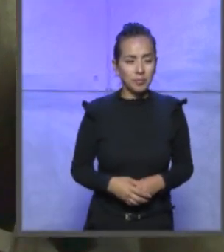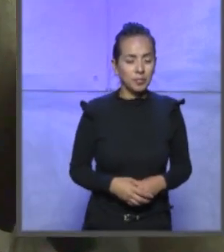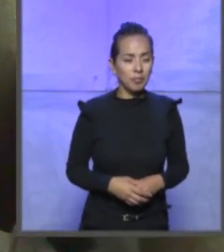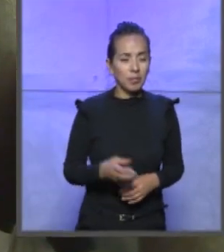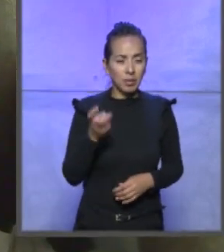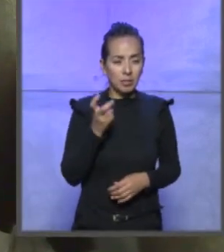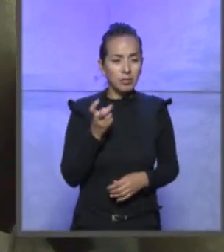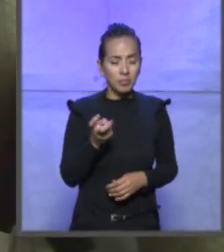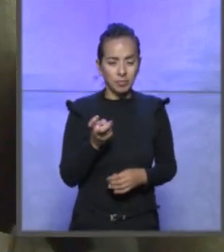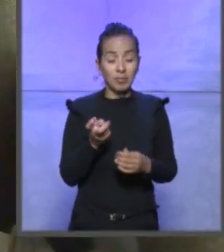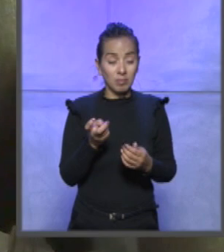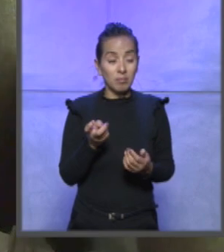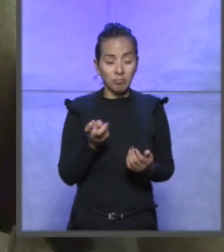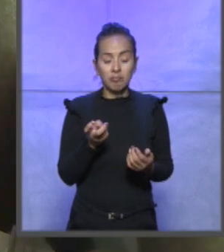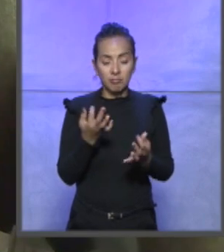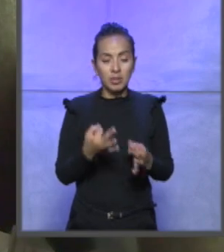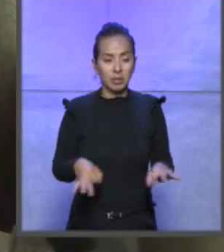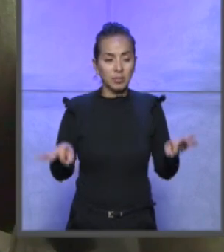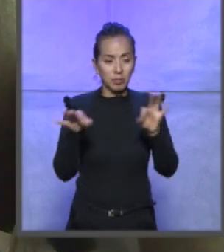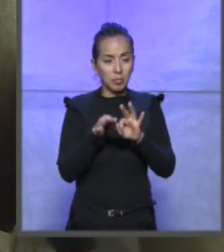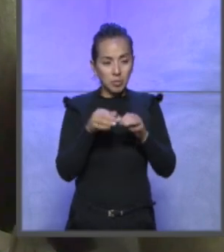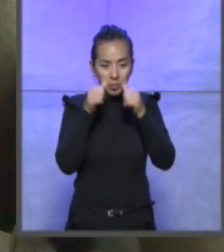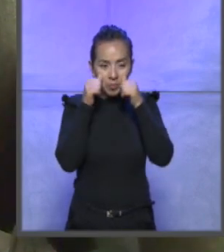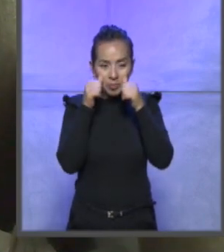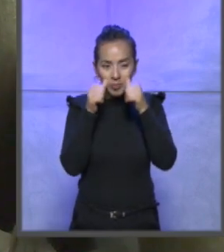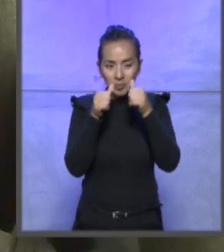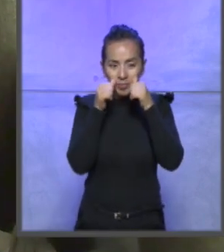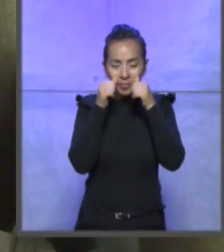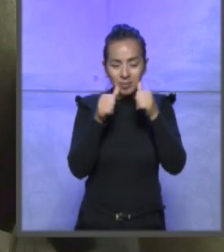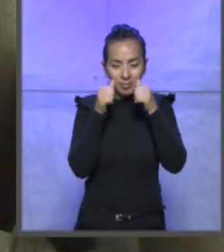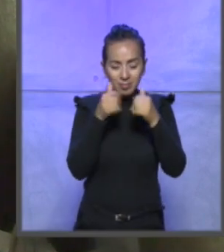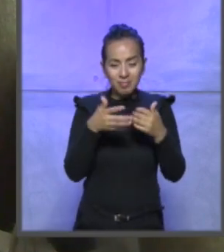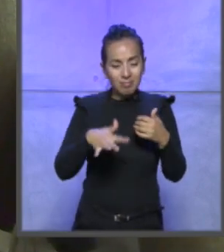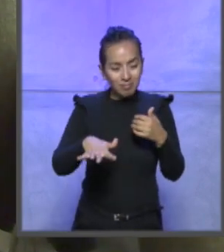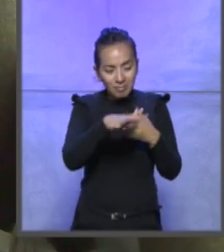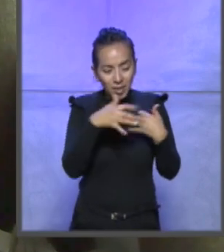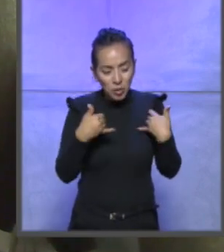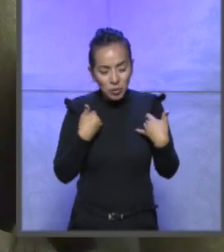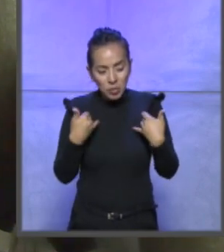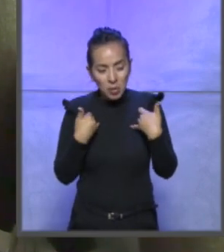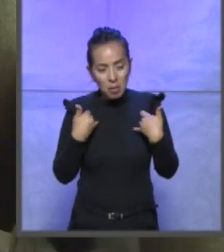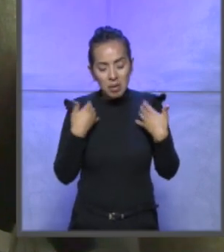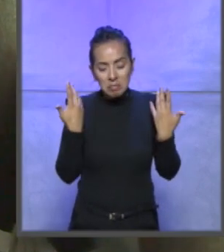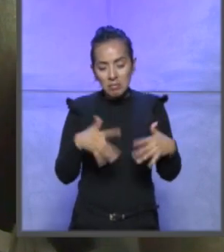sin duda es importante escuchar en voz de nuestras y nuestros jóvenes